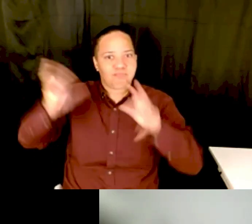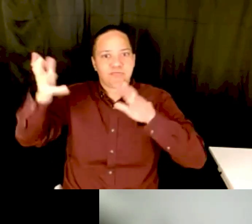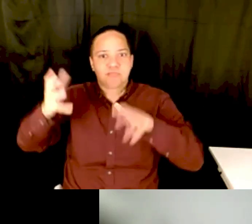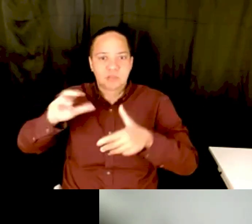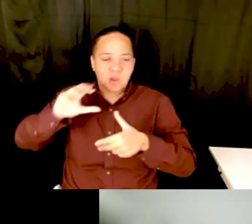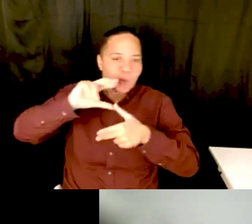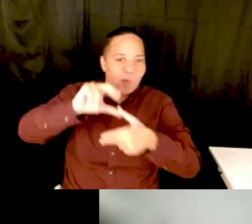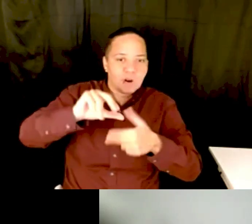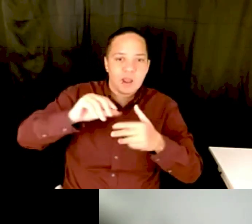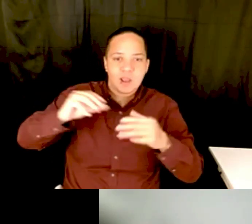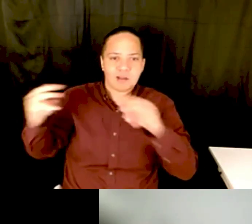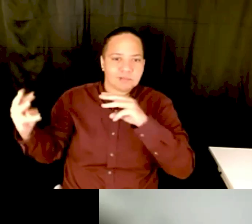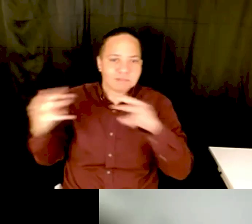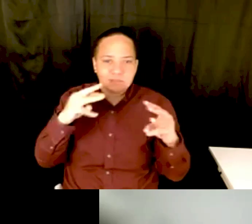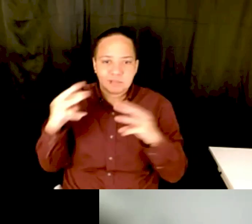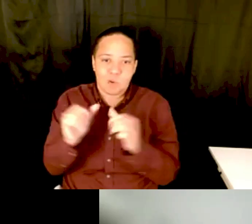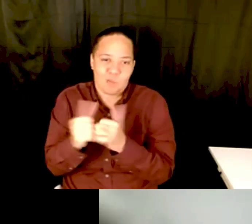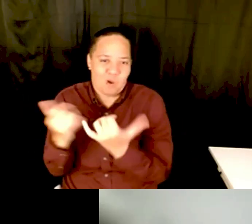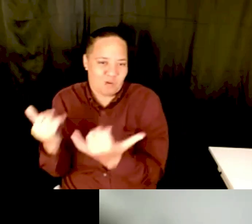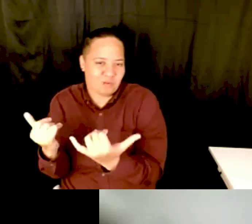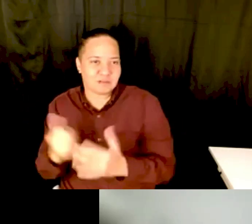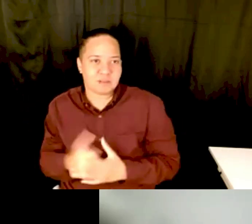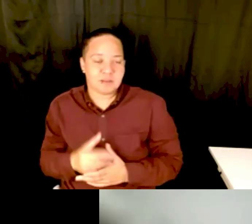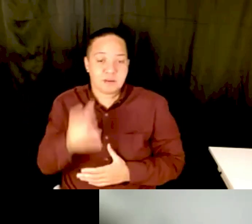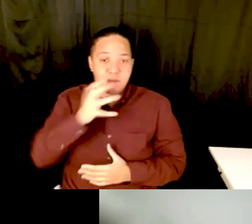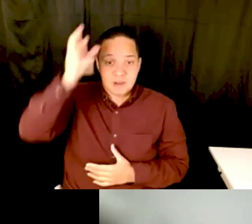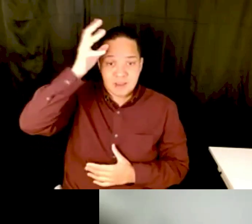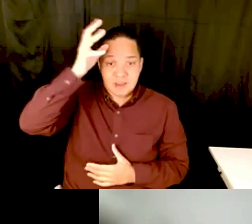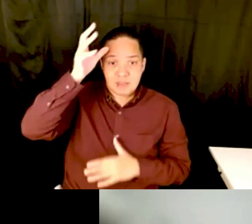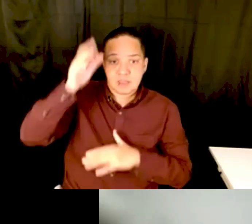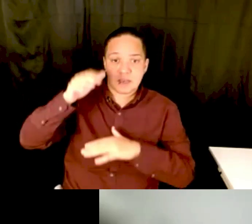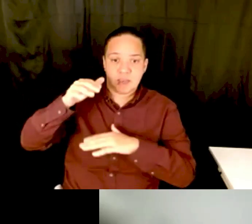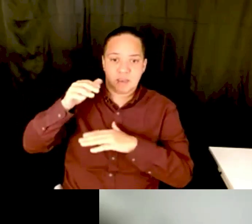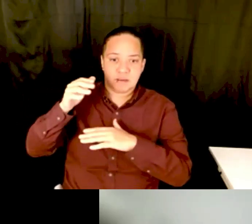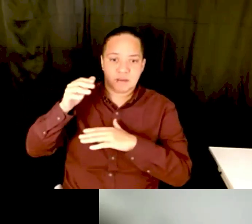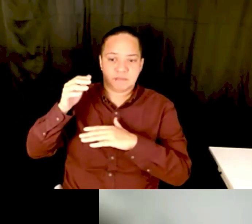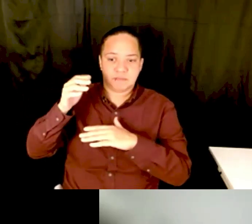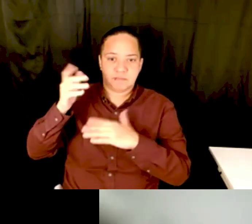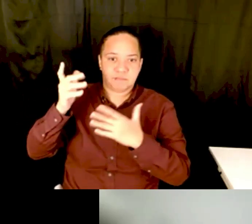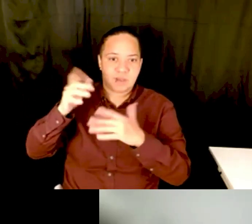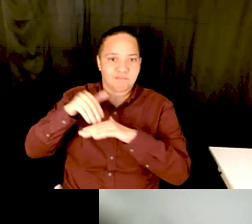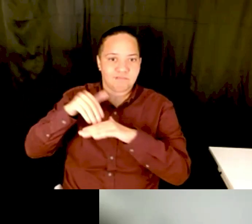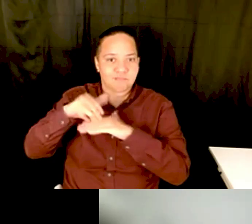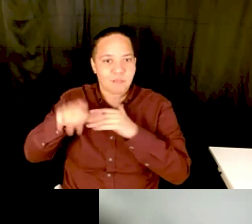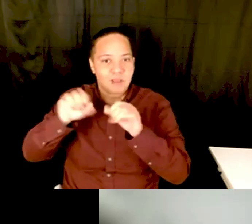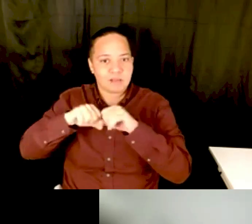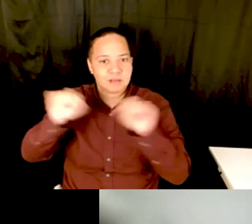huracán, una guerra que estamos ahora, padres que mandan a sistemas de guerra,